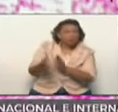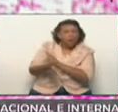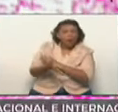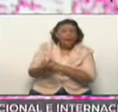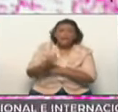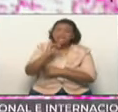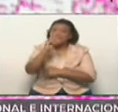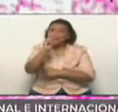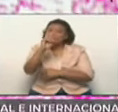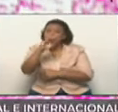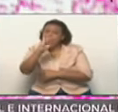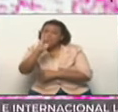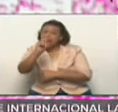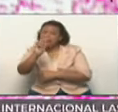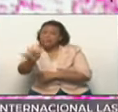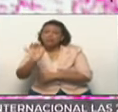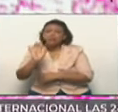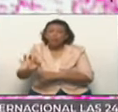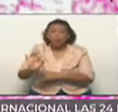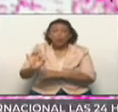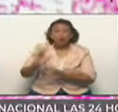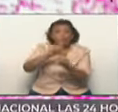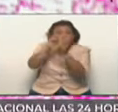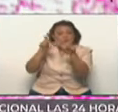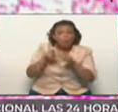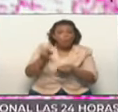Itamaraty. Es una